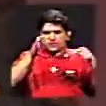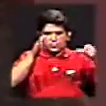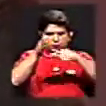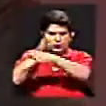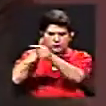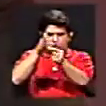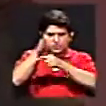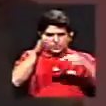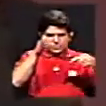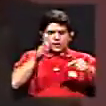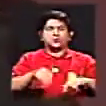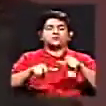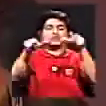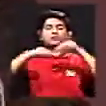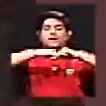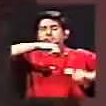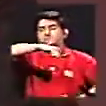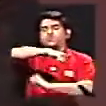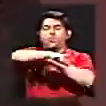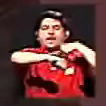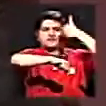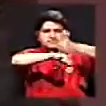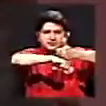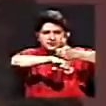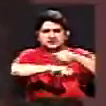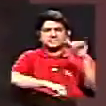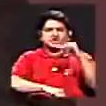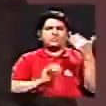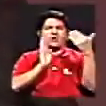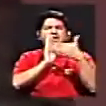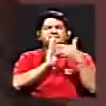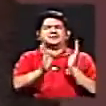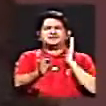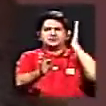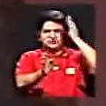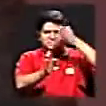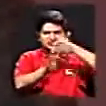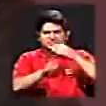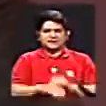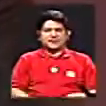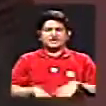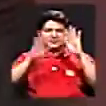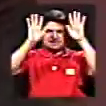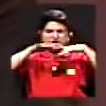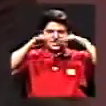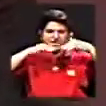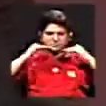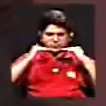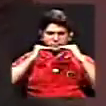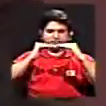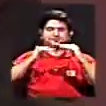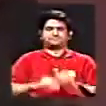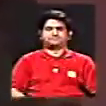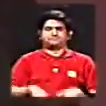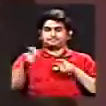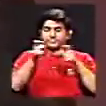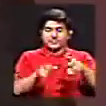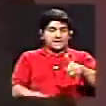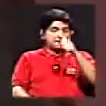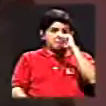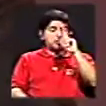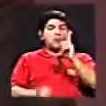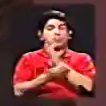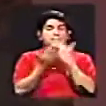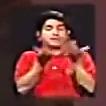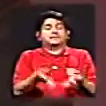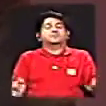lugares donde hay que establecer puentes, etcétera, el cómo afecta la lluvia directamente sobre la superficie de rodamiento. Entonces, el manejo del agua es uno de los